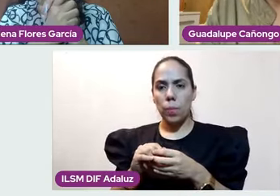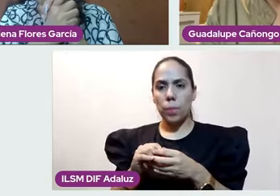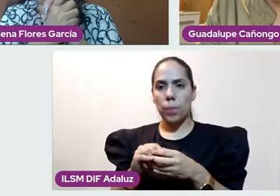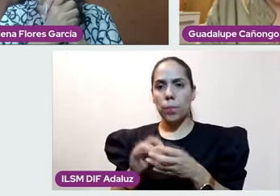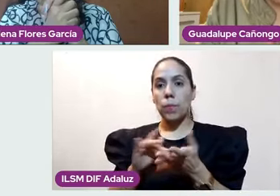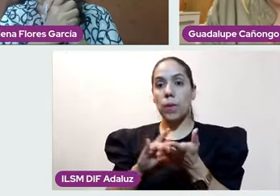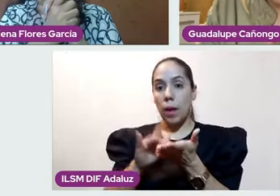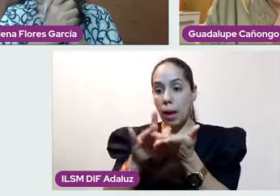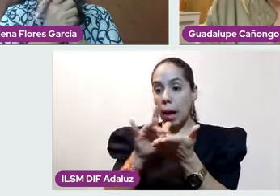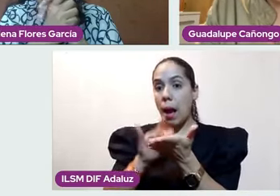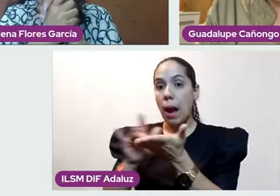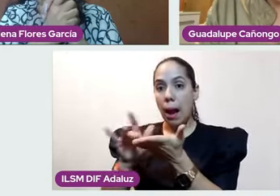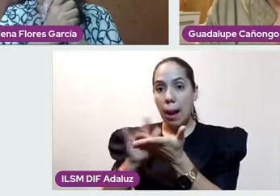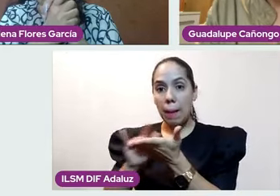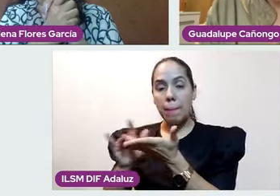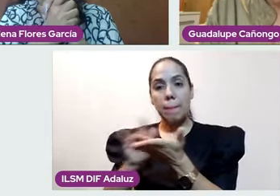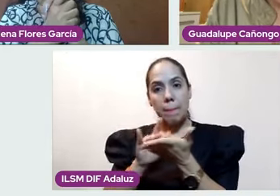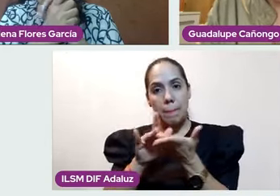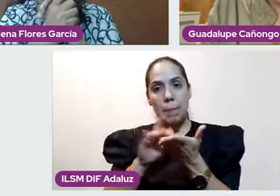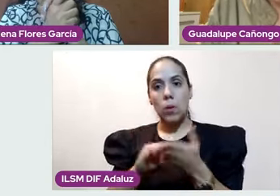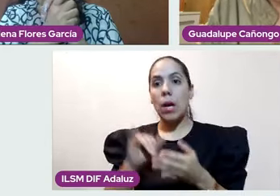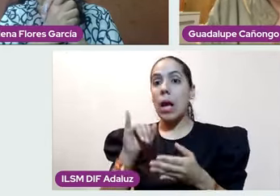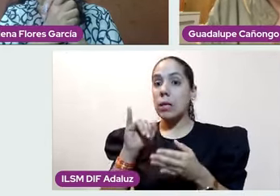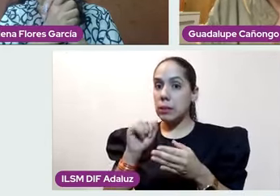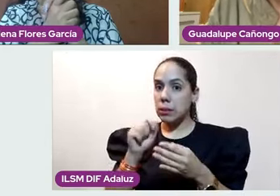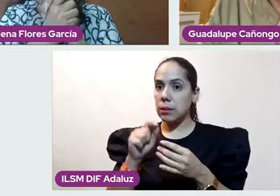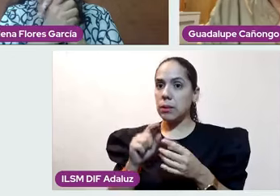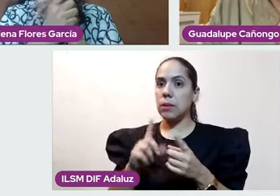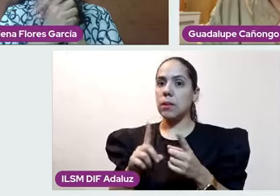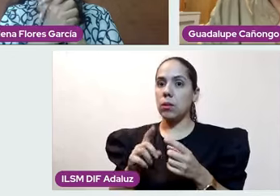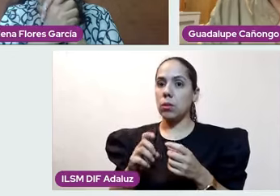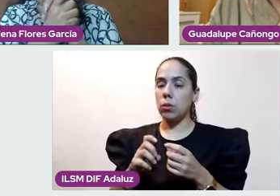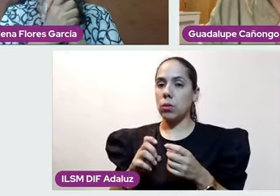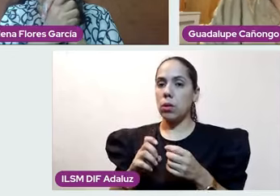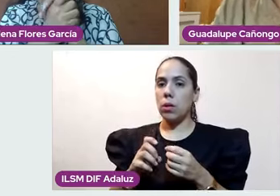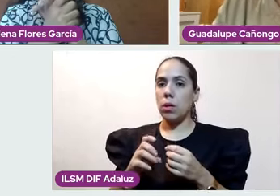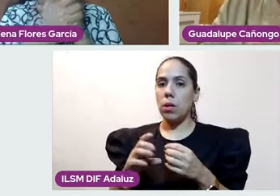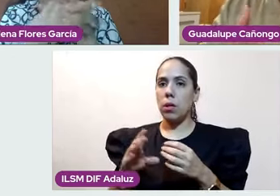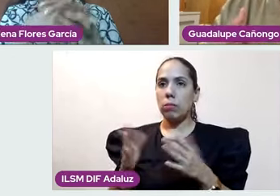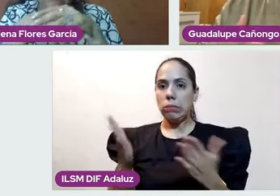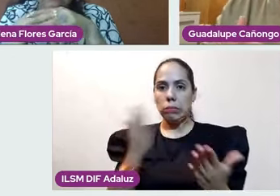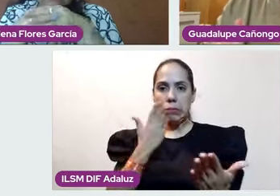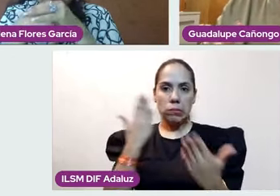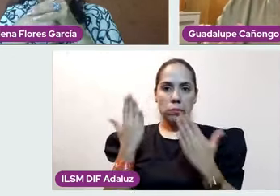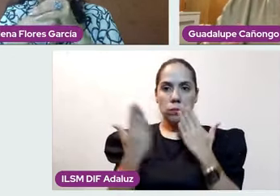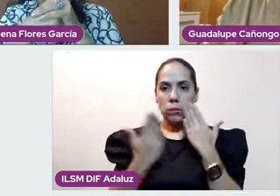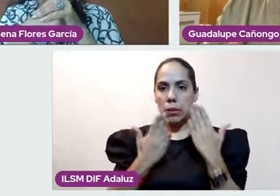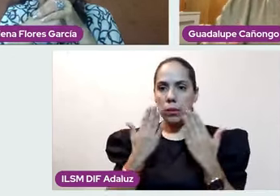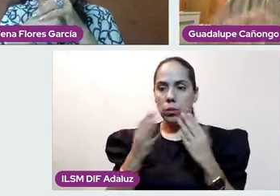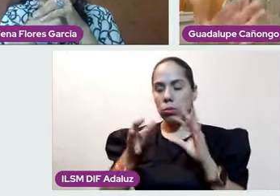tipo cognitivo. Es decir, todas las personas que nos enfrentamos